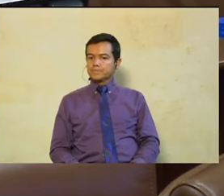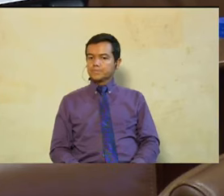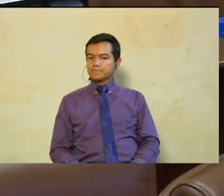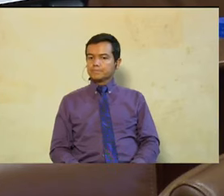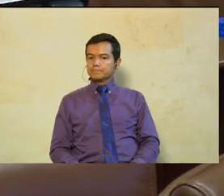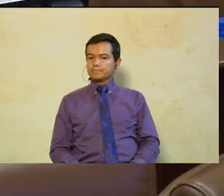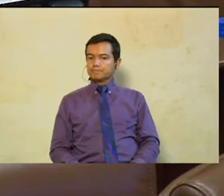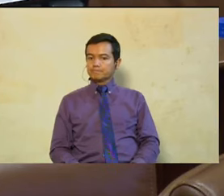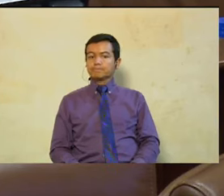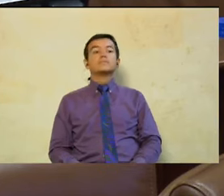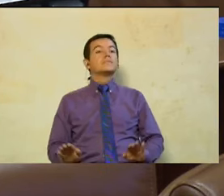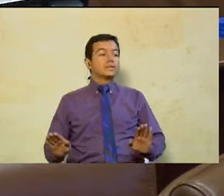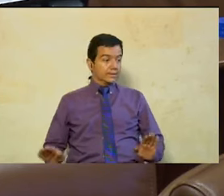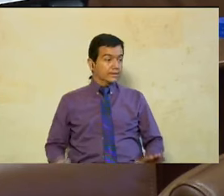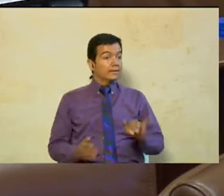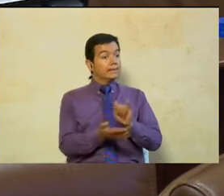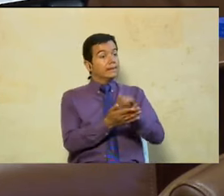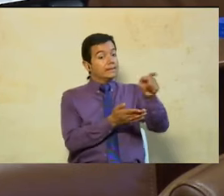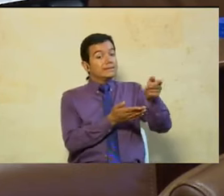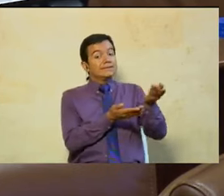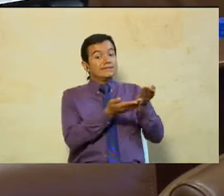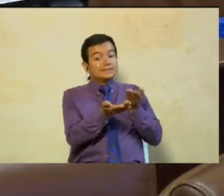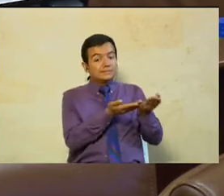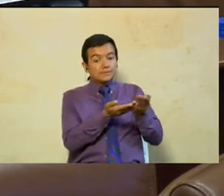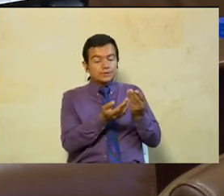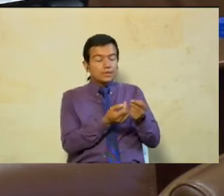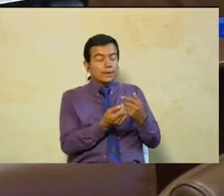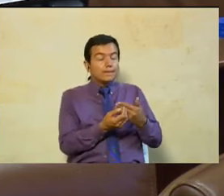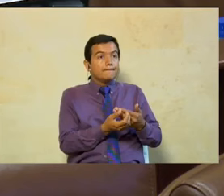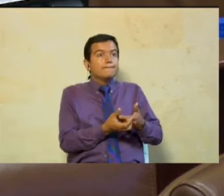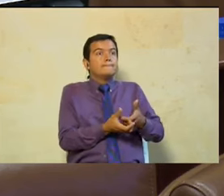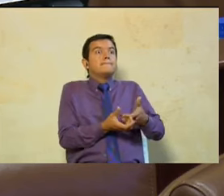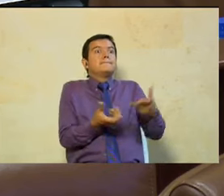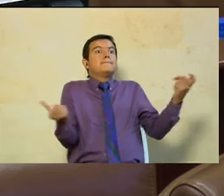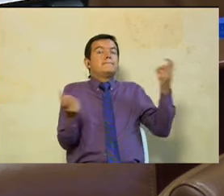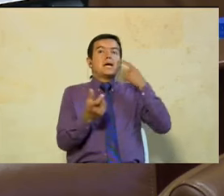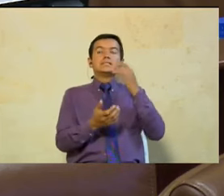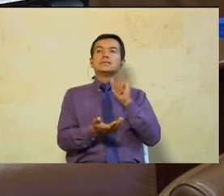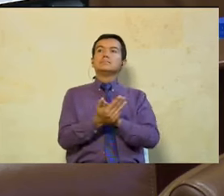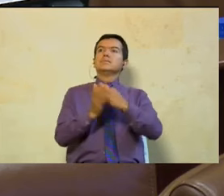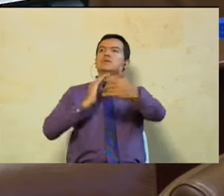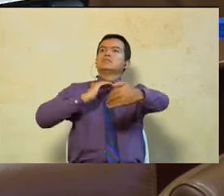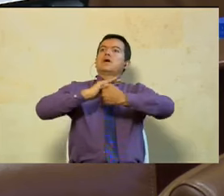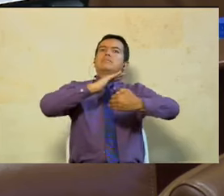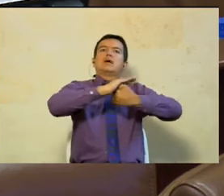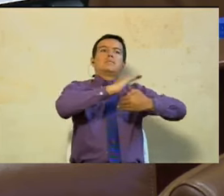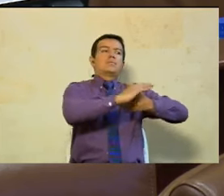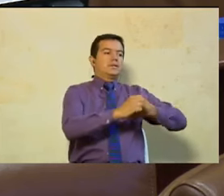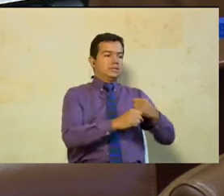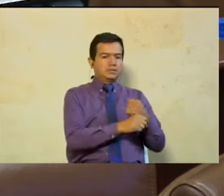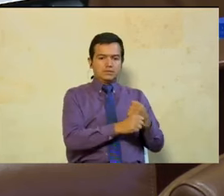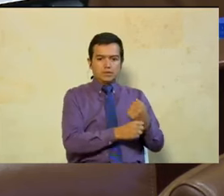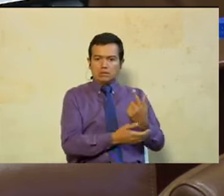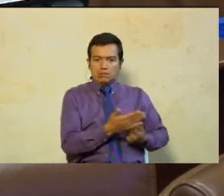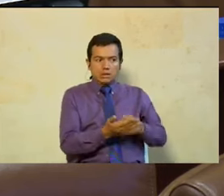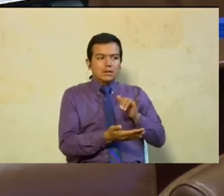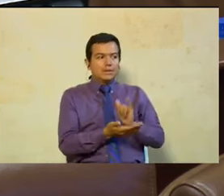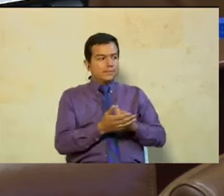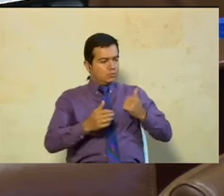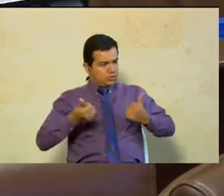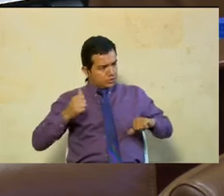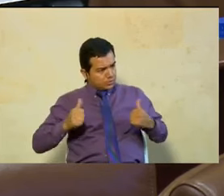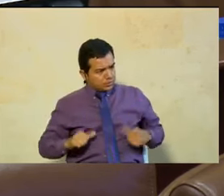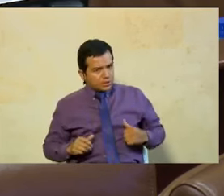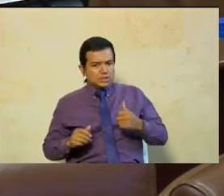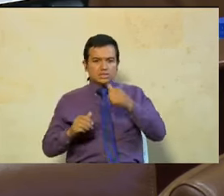Palau un servicio que lo requieren cada vez más hay más demanda cada año de cirugías plásticas